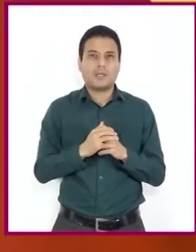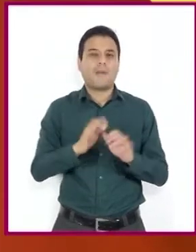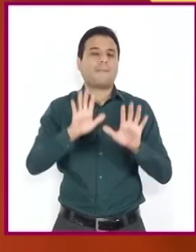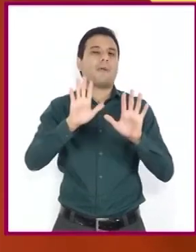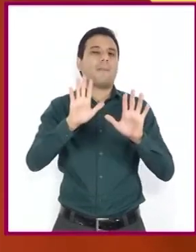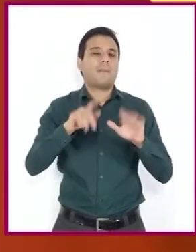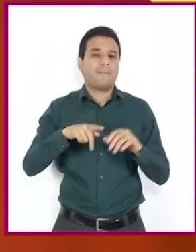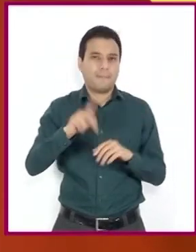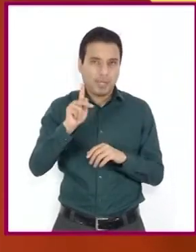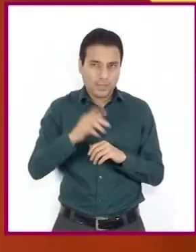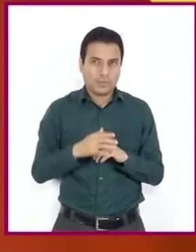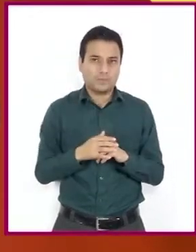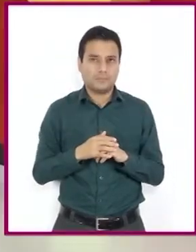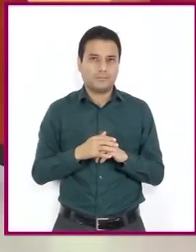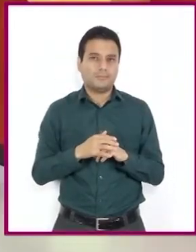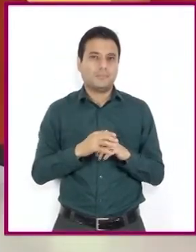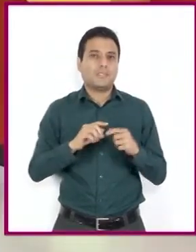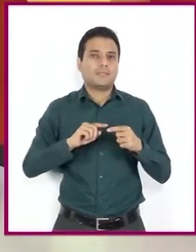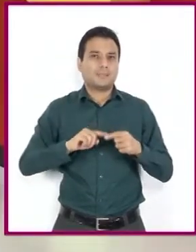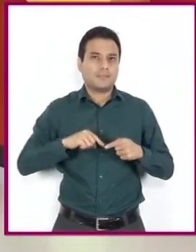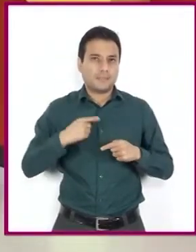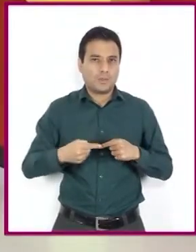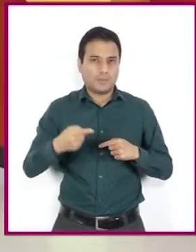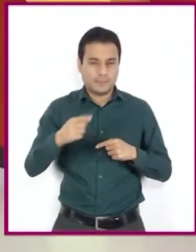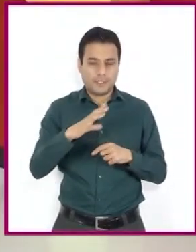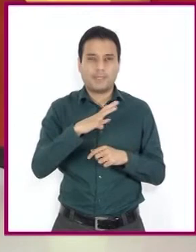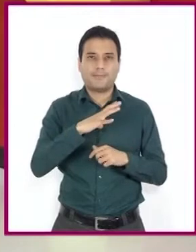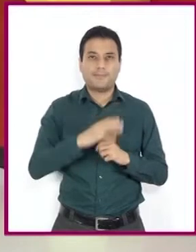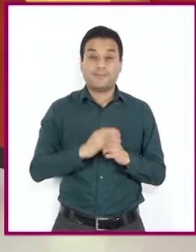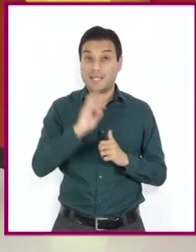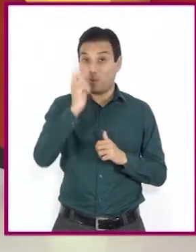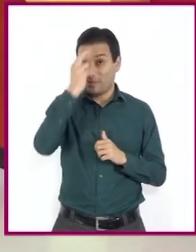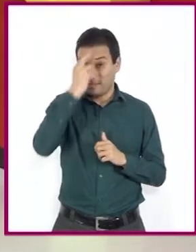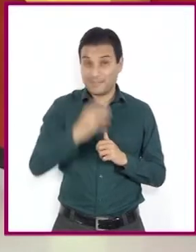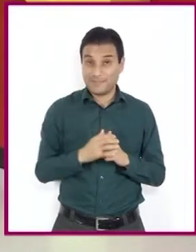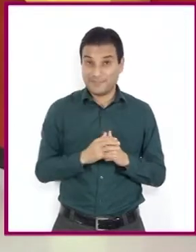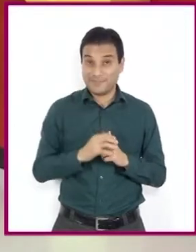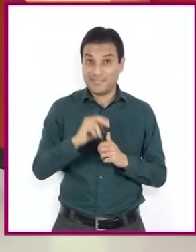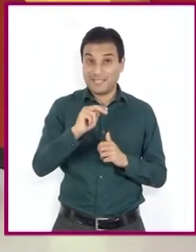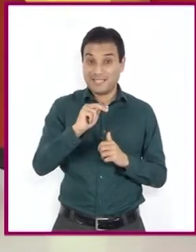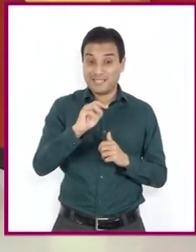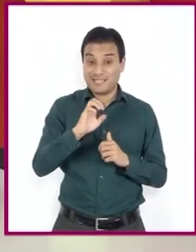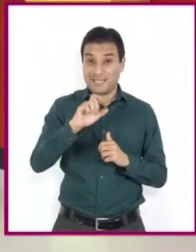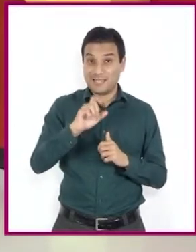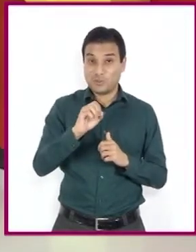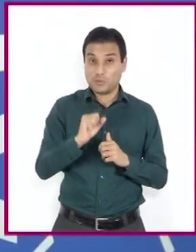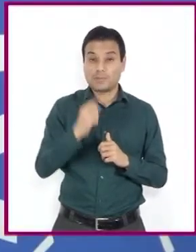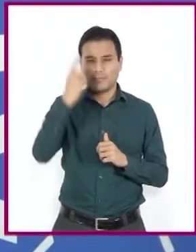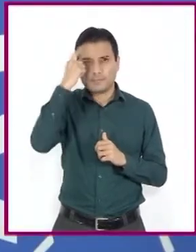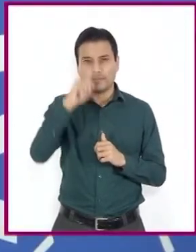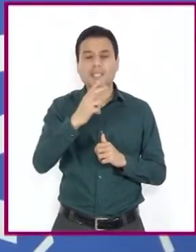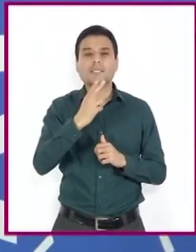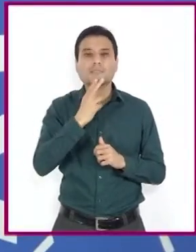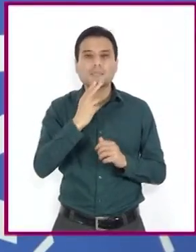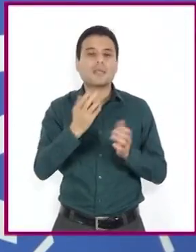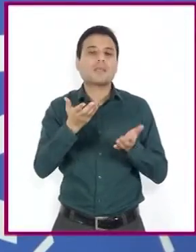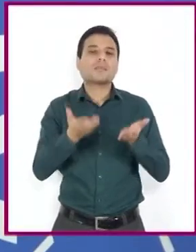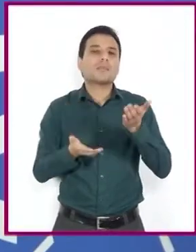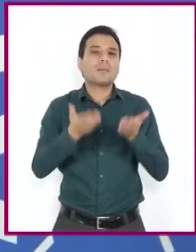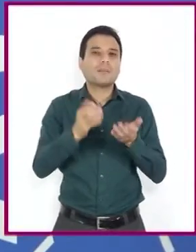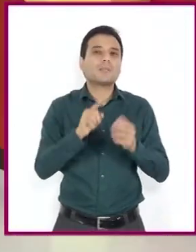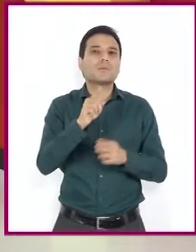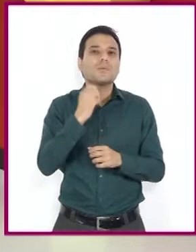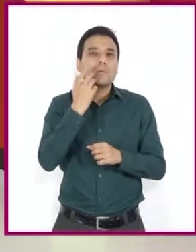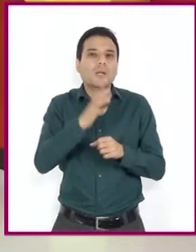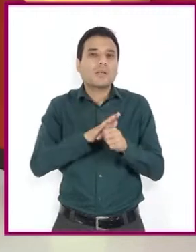o secuencia. No olviden, la función de los conectores dependerá de la intención que